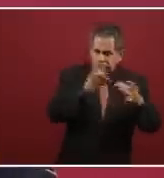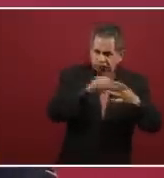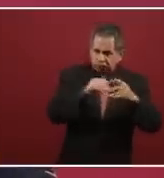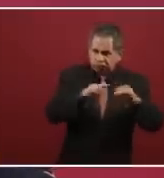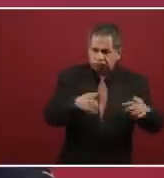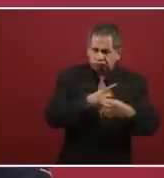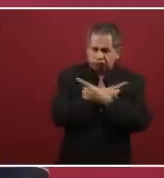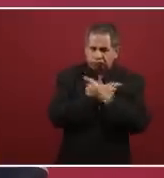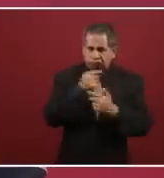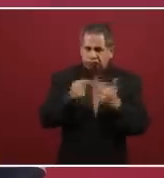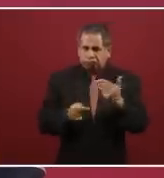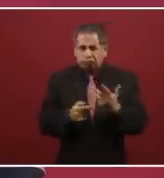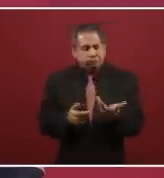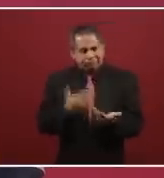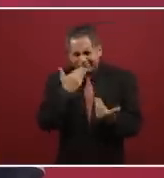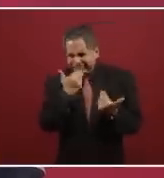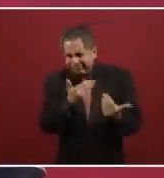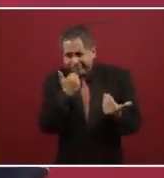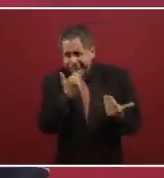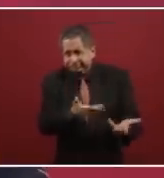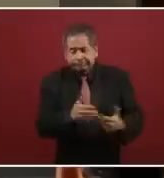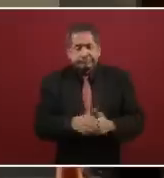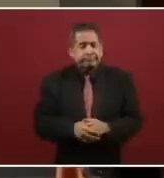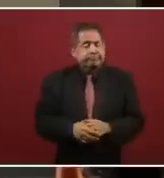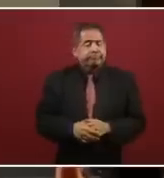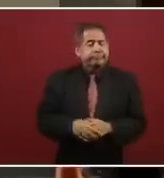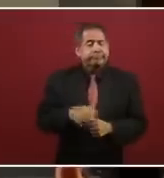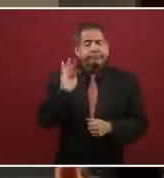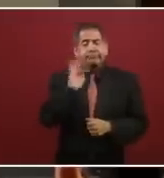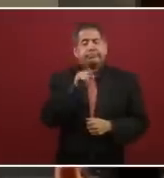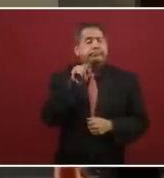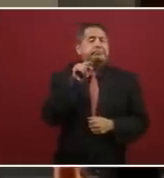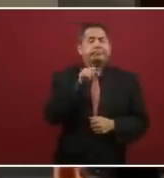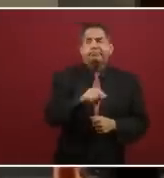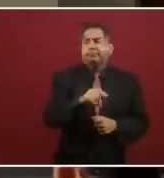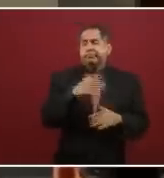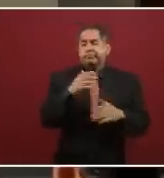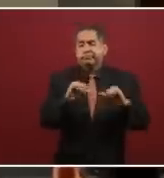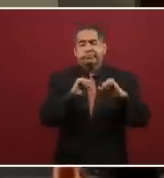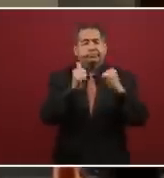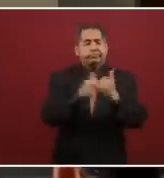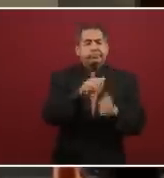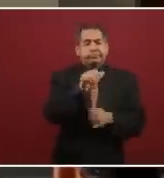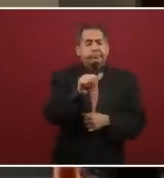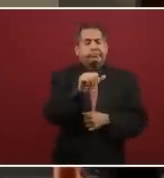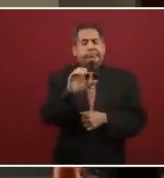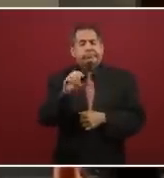lo celebro. Si en la Asociación Civil